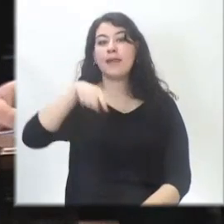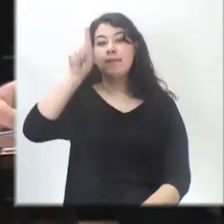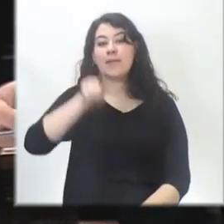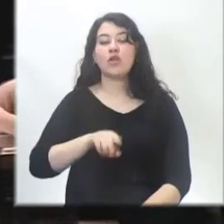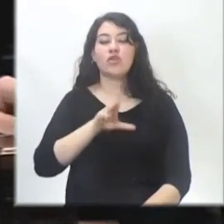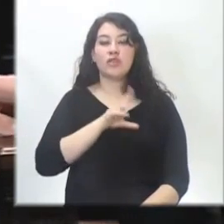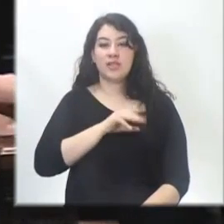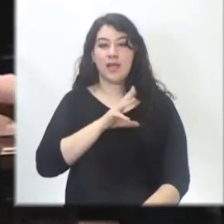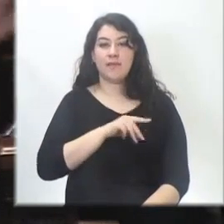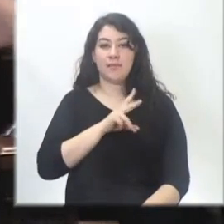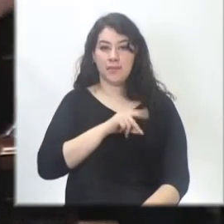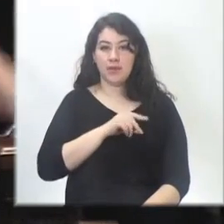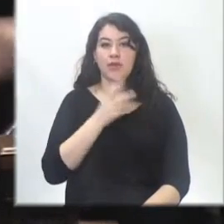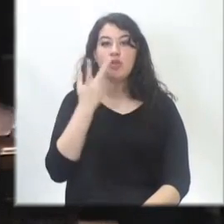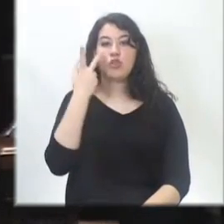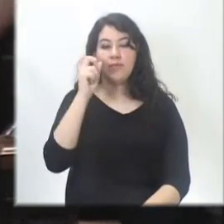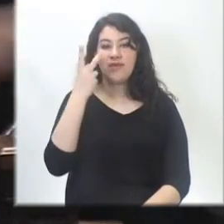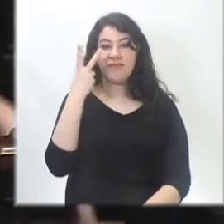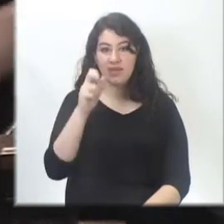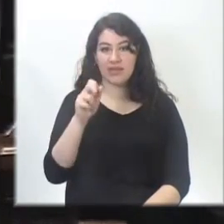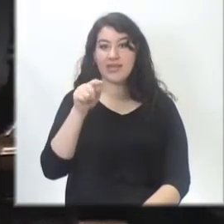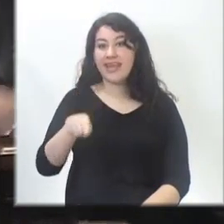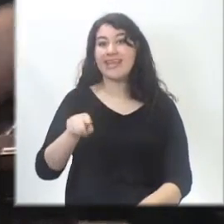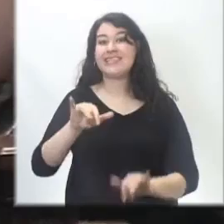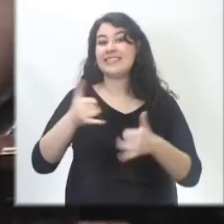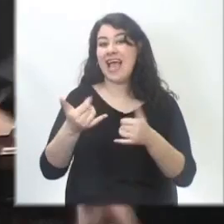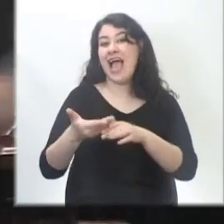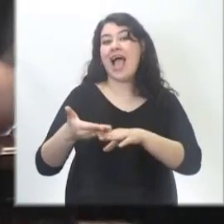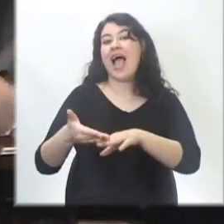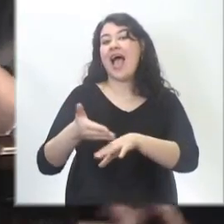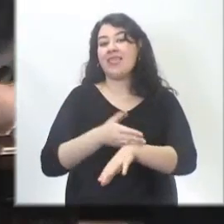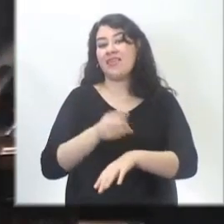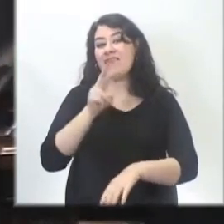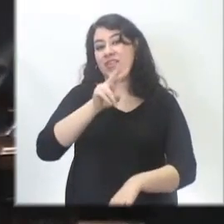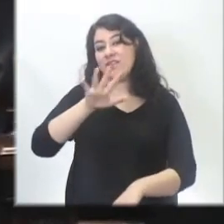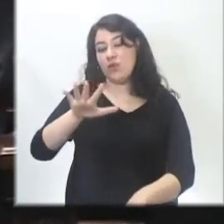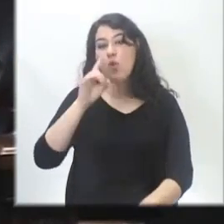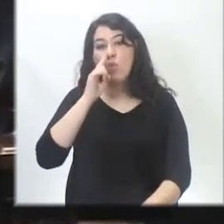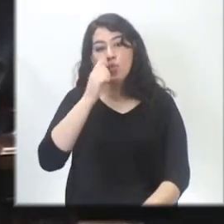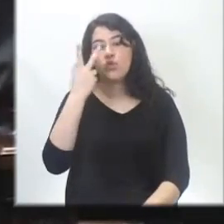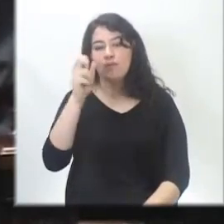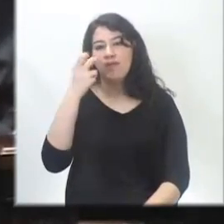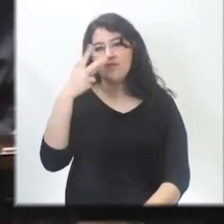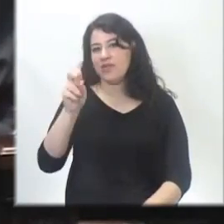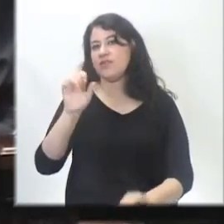diciembre del 2020. Y este gobierno cerró el negocio con España el 25 de junio del 2020.